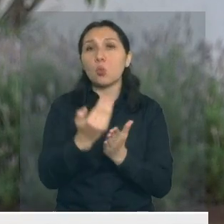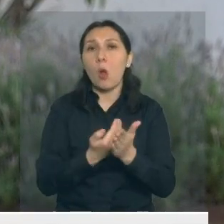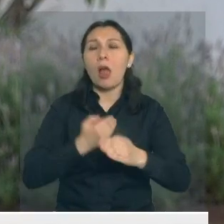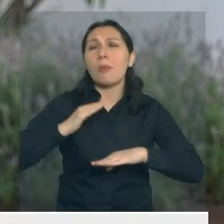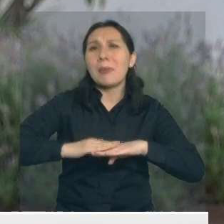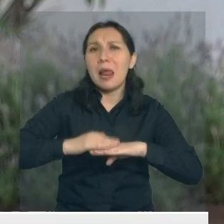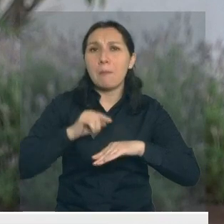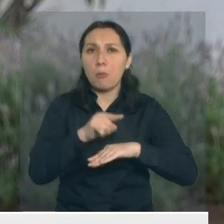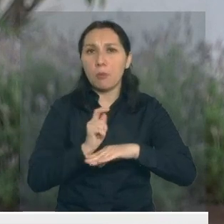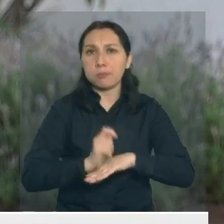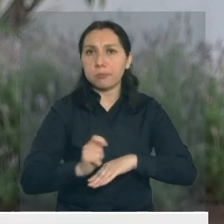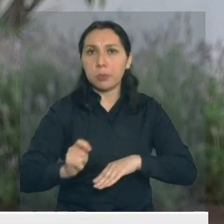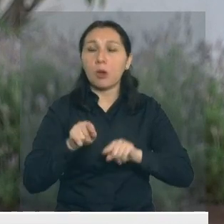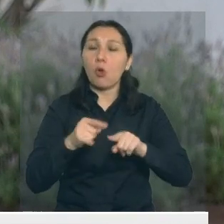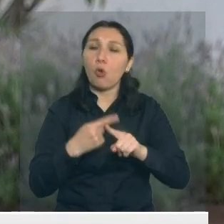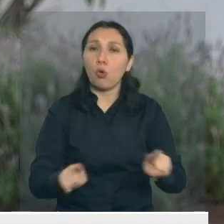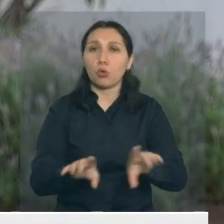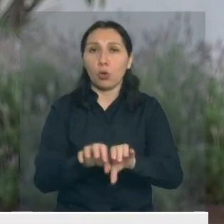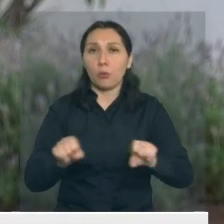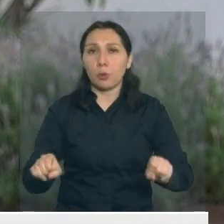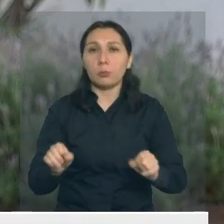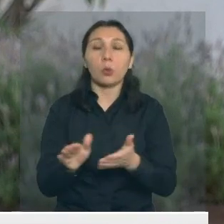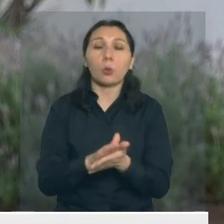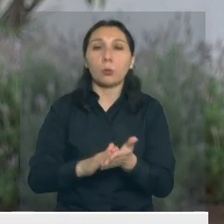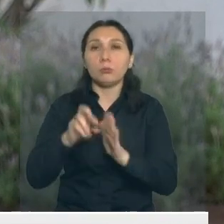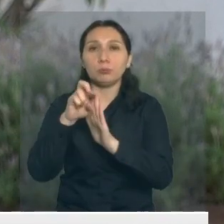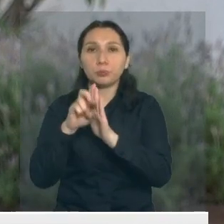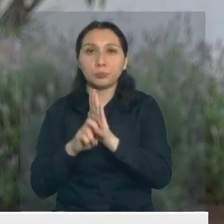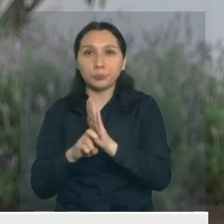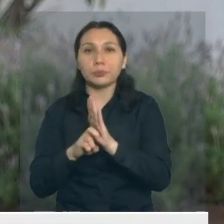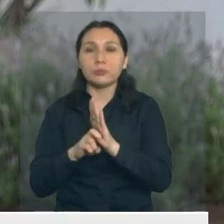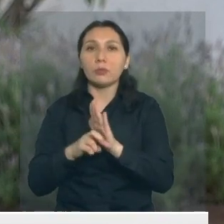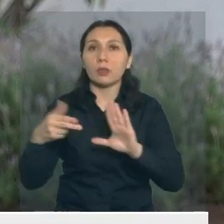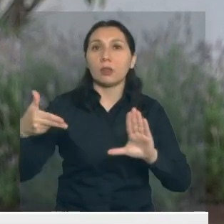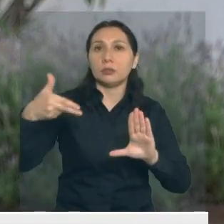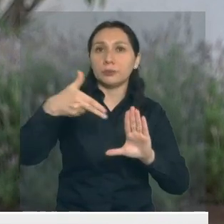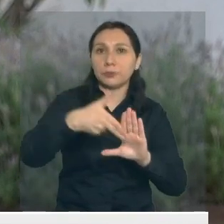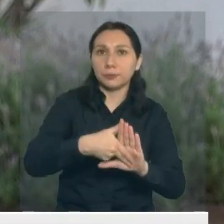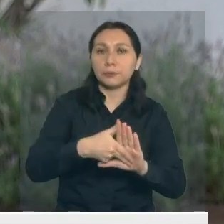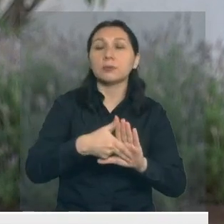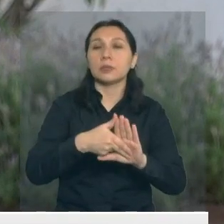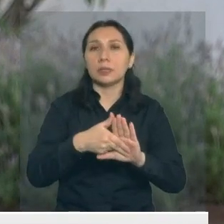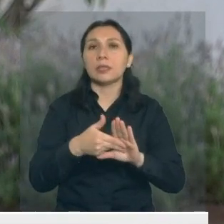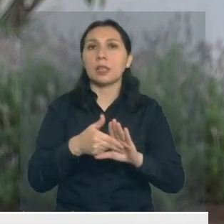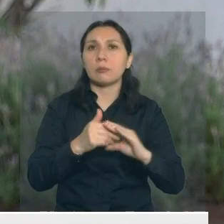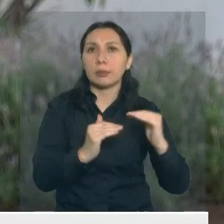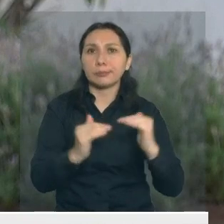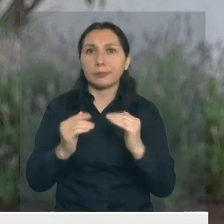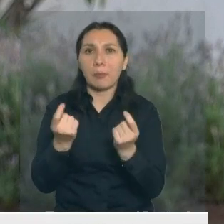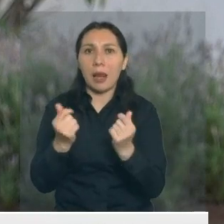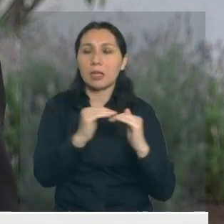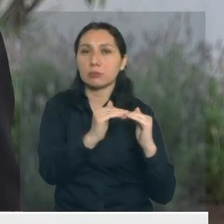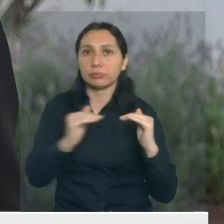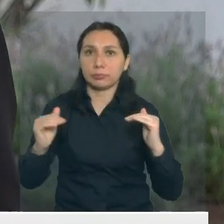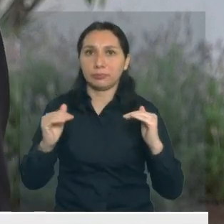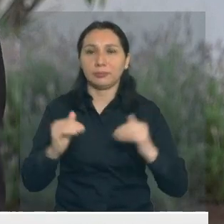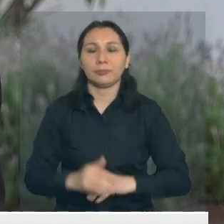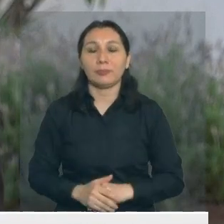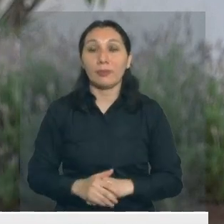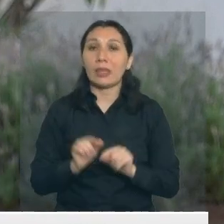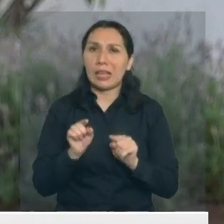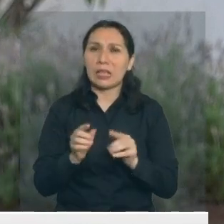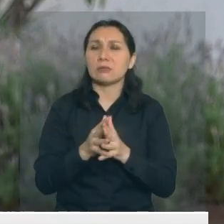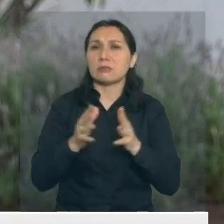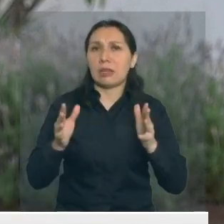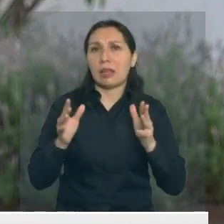mínimo y otros compromisos como el proyecto sobre las parafinas y la estabilización de esos precios. Eso a